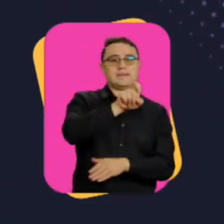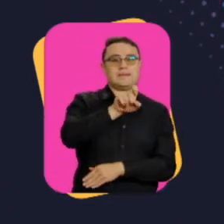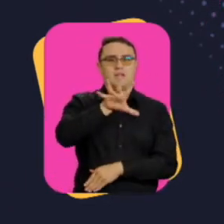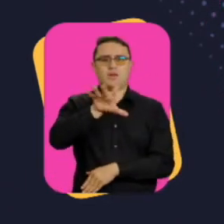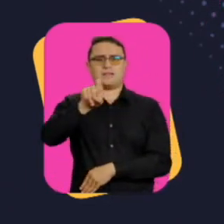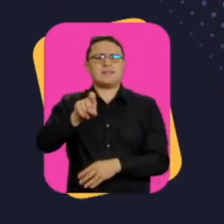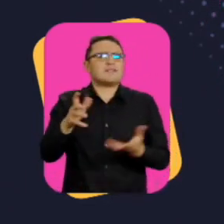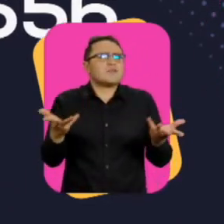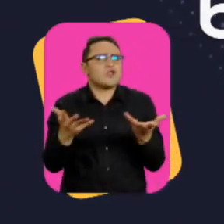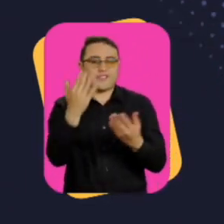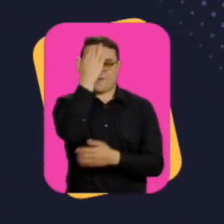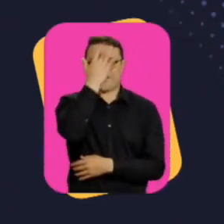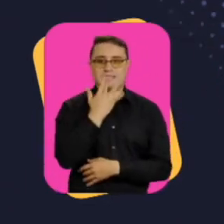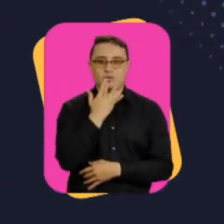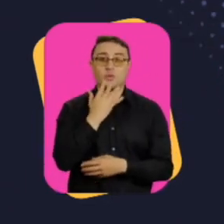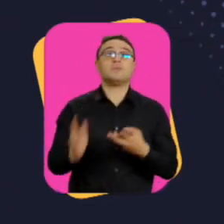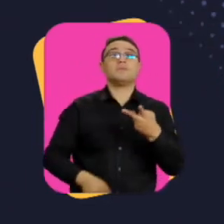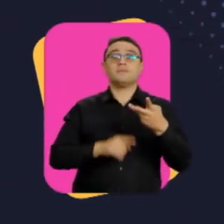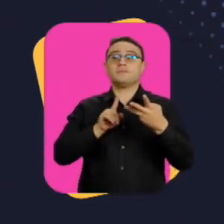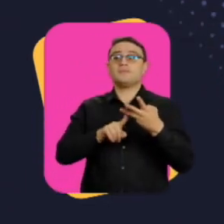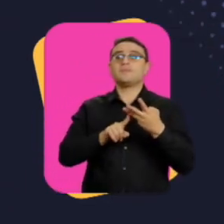698.656 en Facebook,